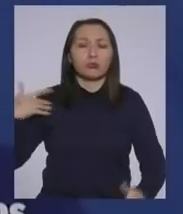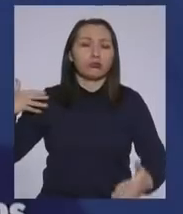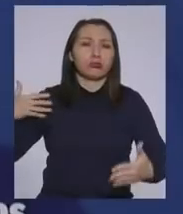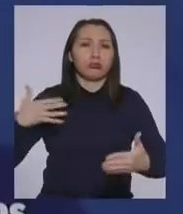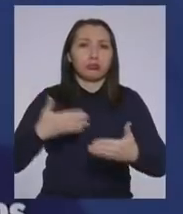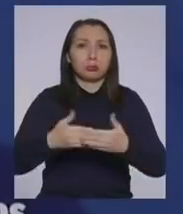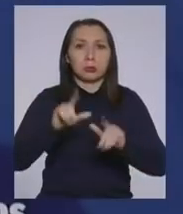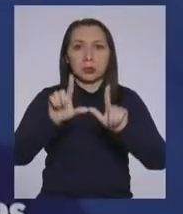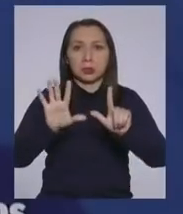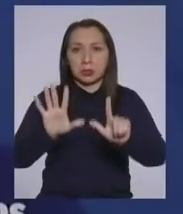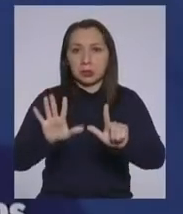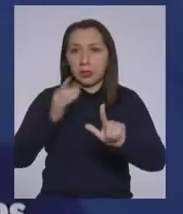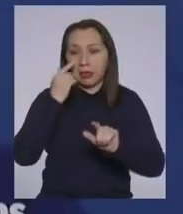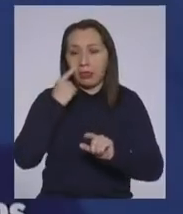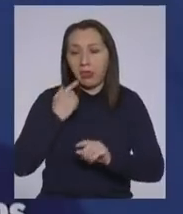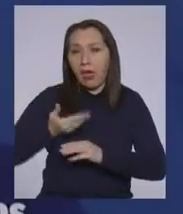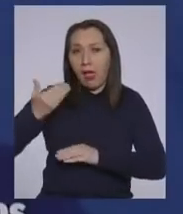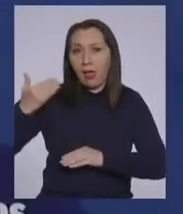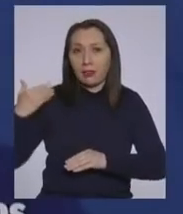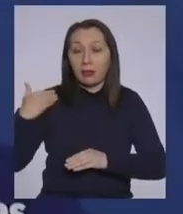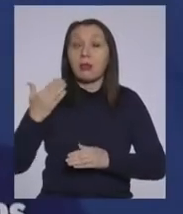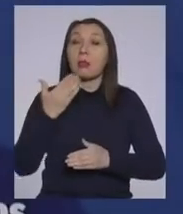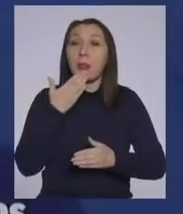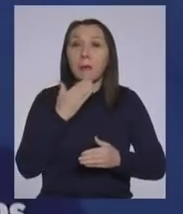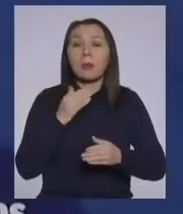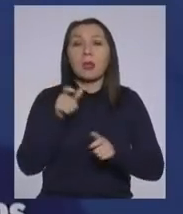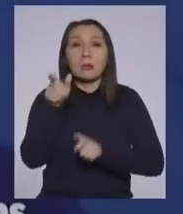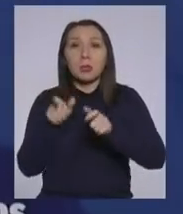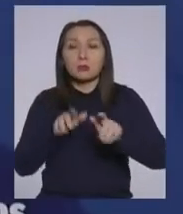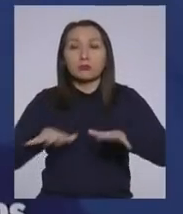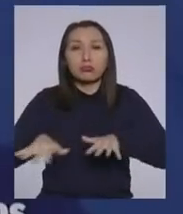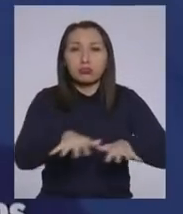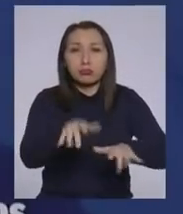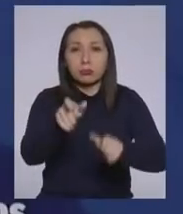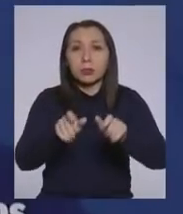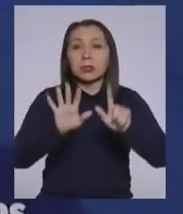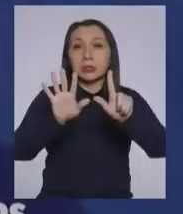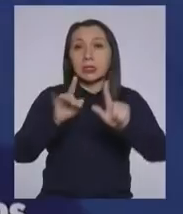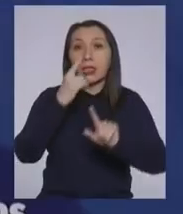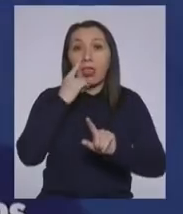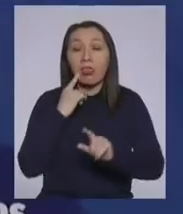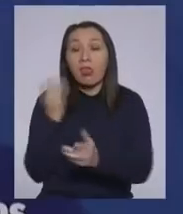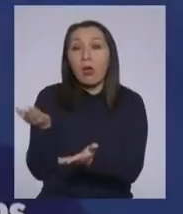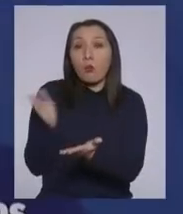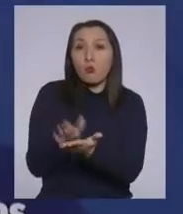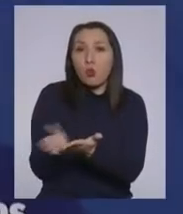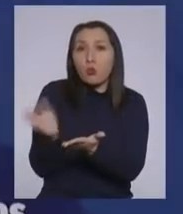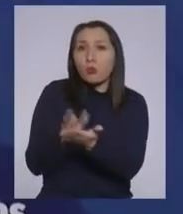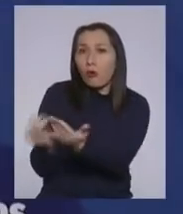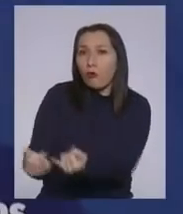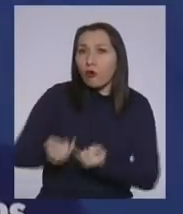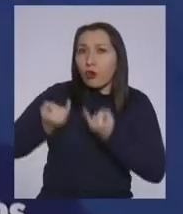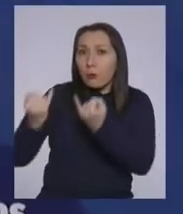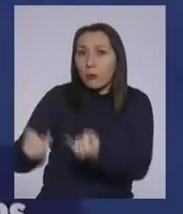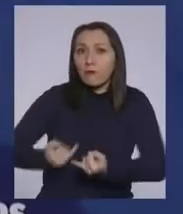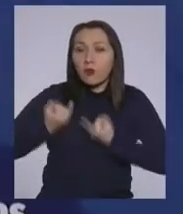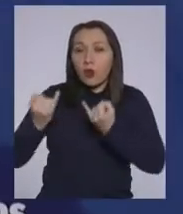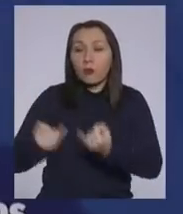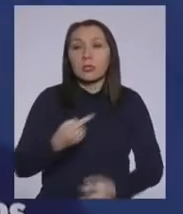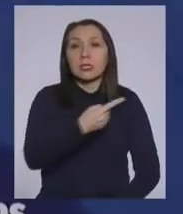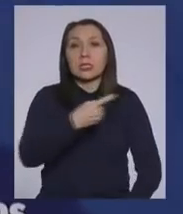7 días. Así también, la media móvil de 7 días de fallecidos reportados es